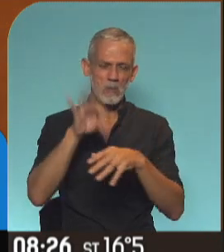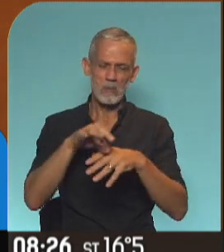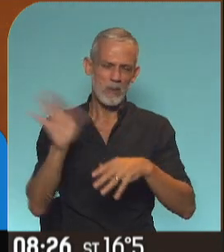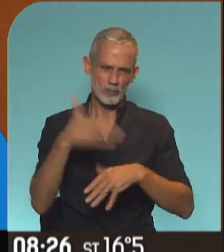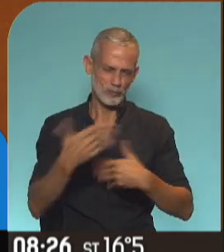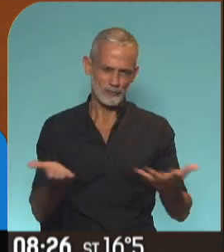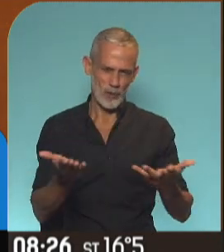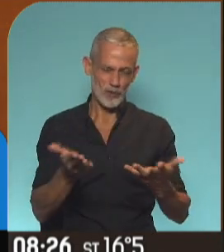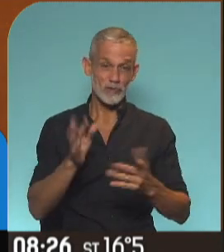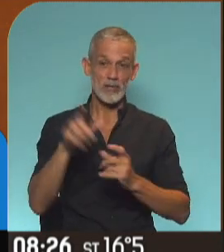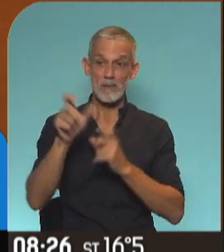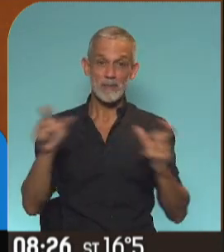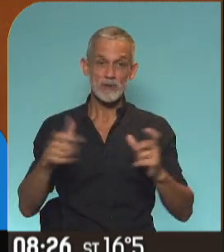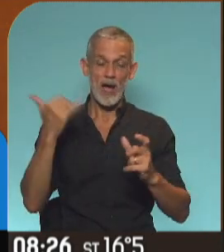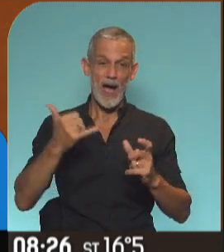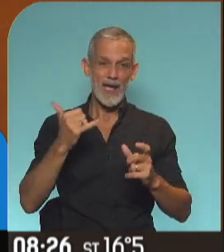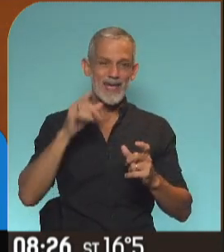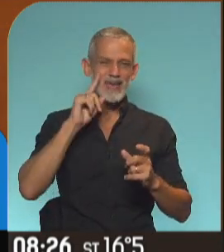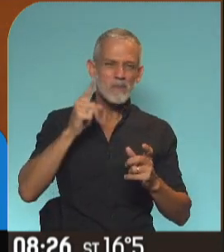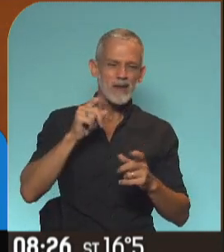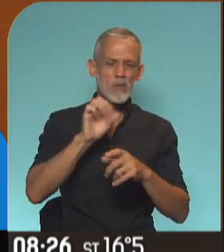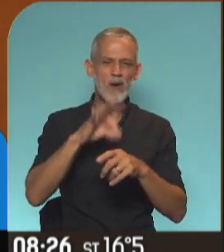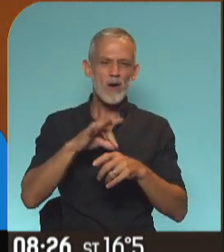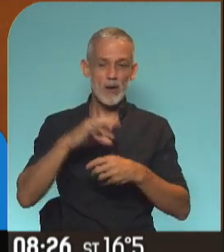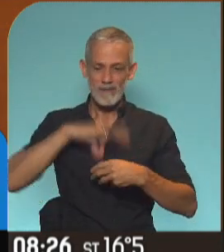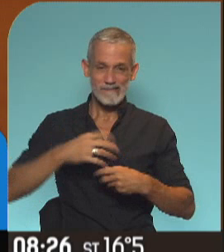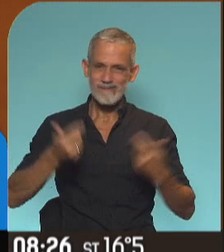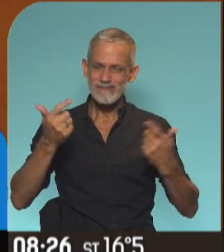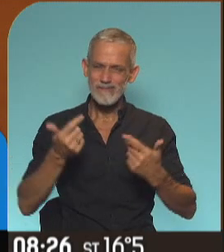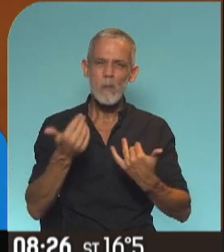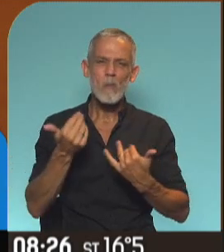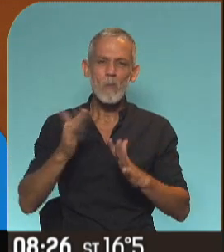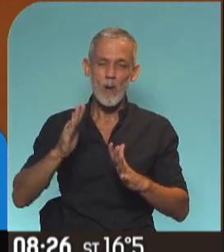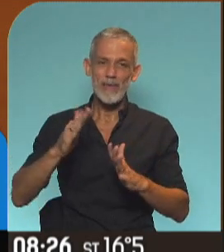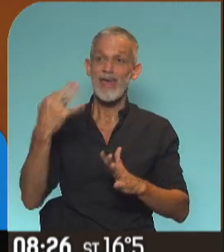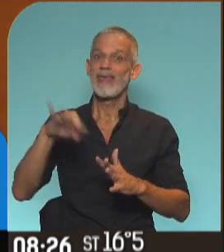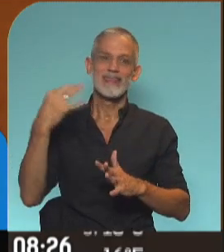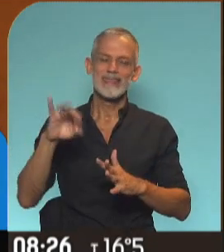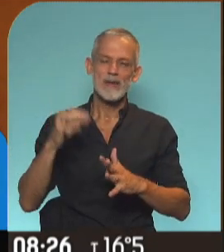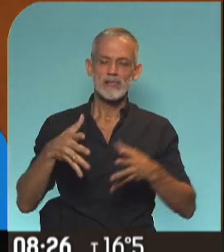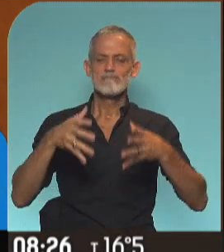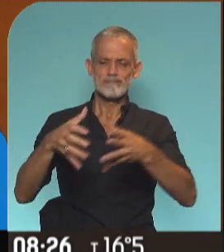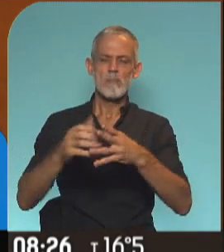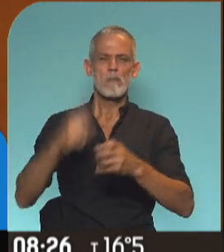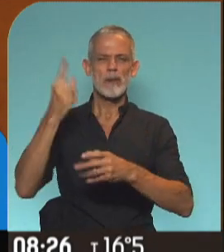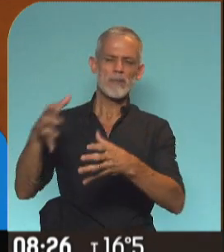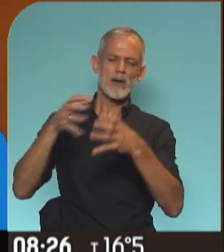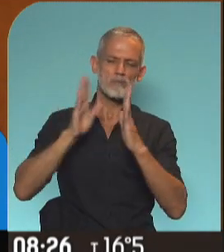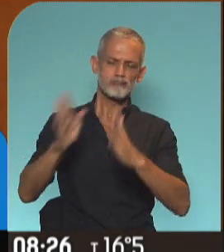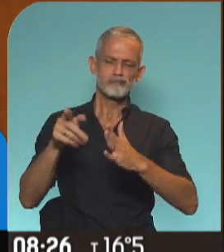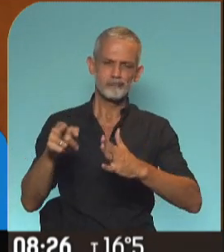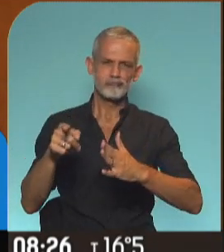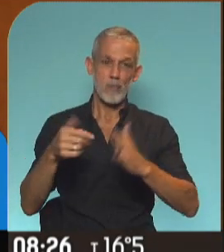bueno obviamente los que tienen mayor riesgo son los que digamos deberían ser tenidos en cuenta en primera instancia mayor